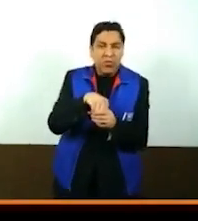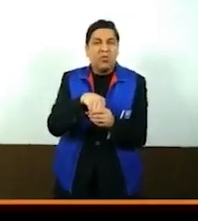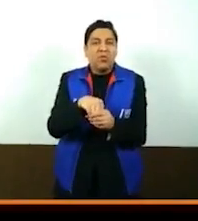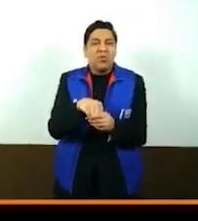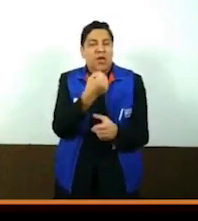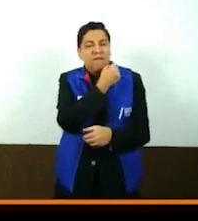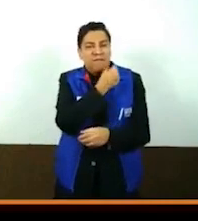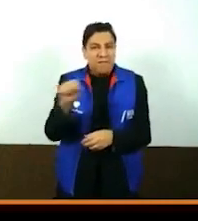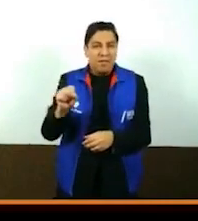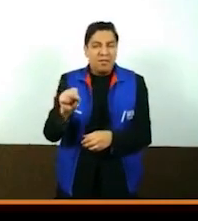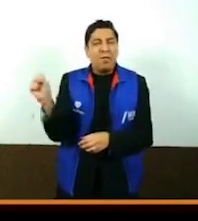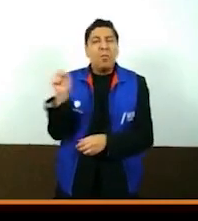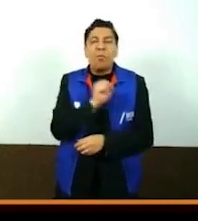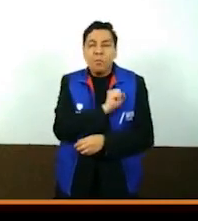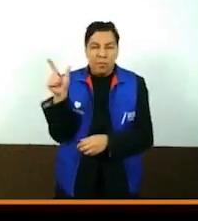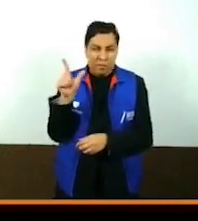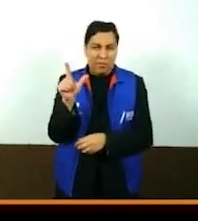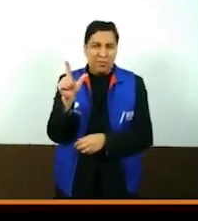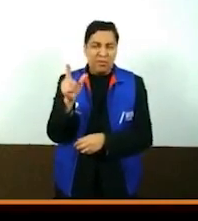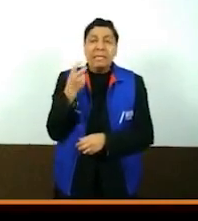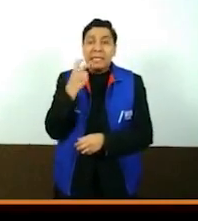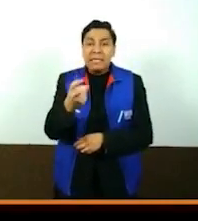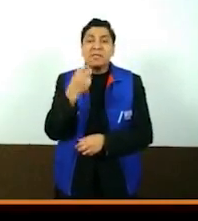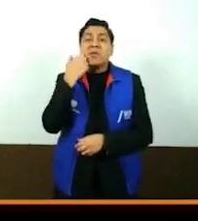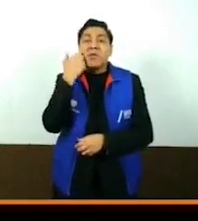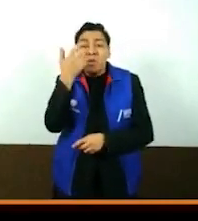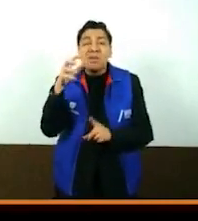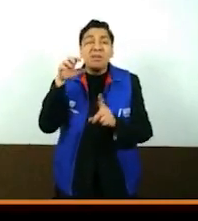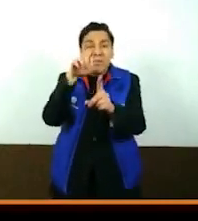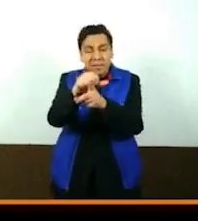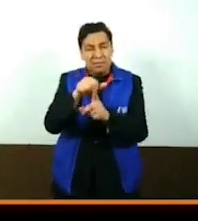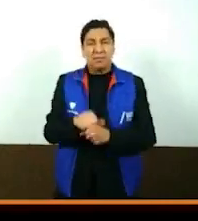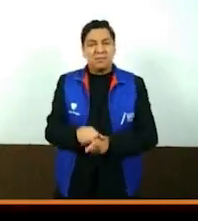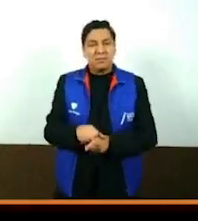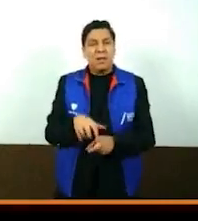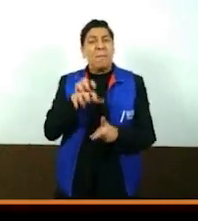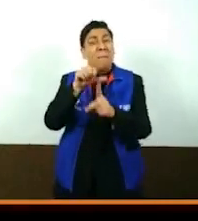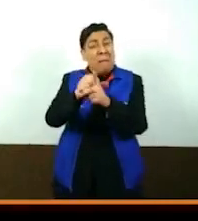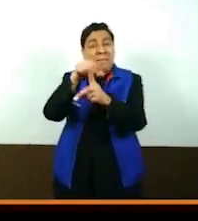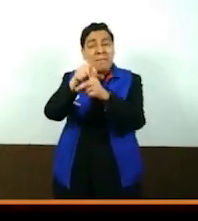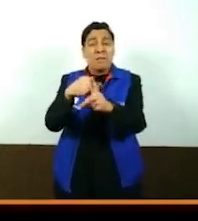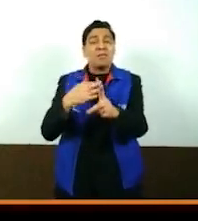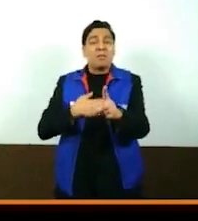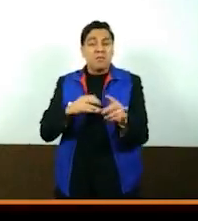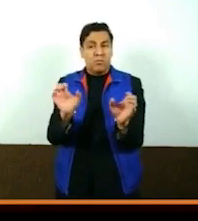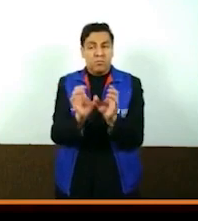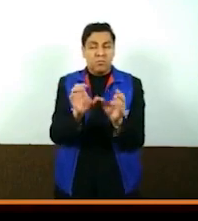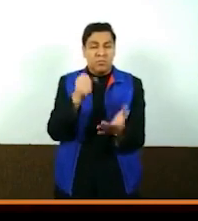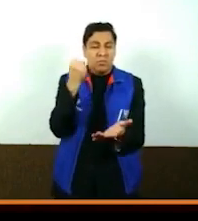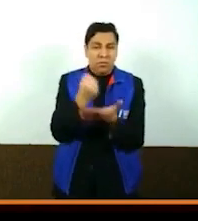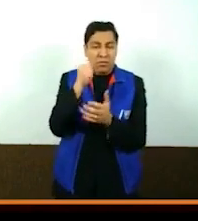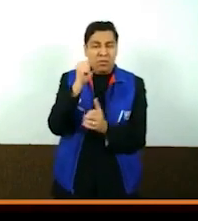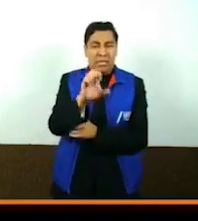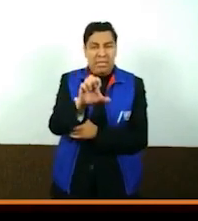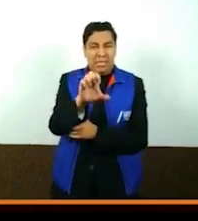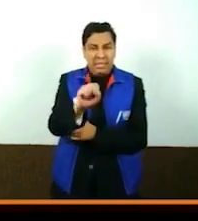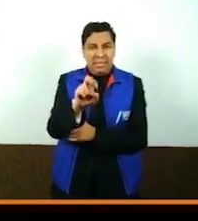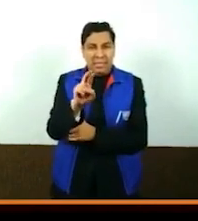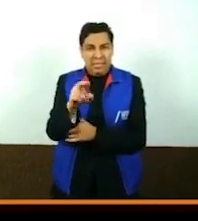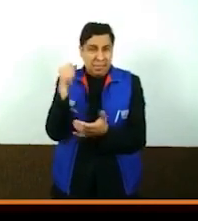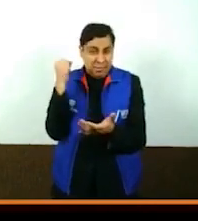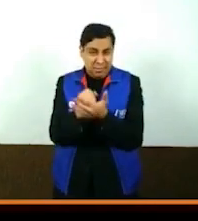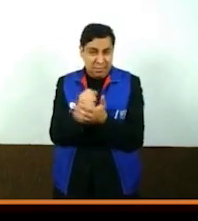organización eficiente. Y esto requiere realmente una, no solo un método, no solo